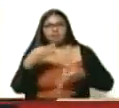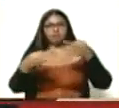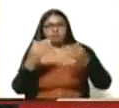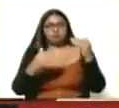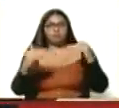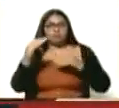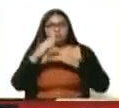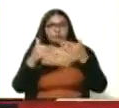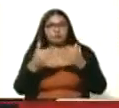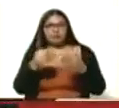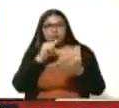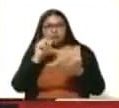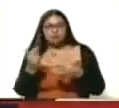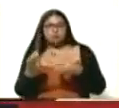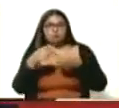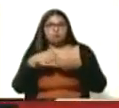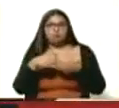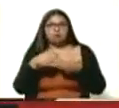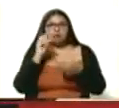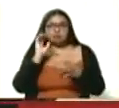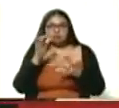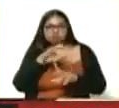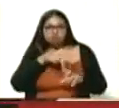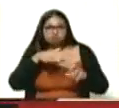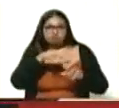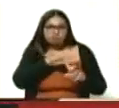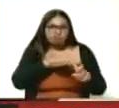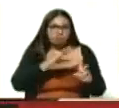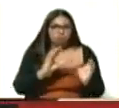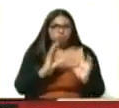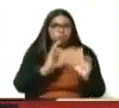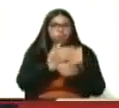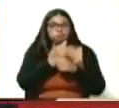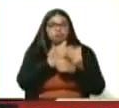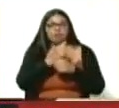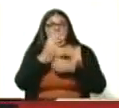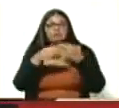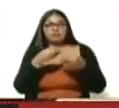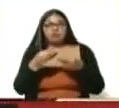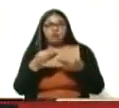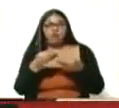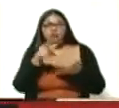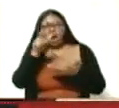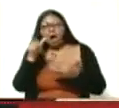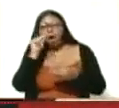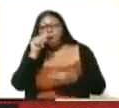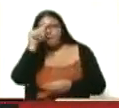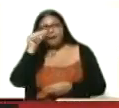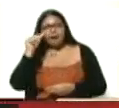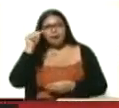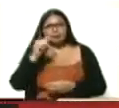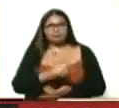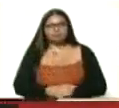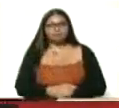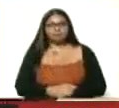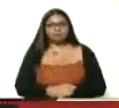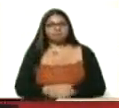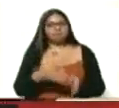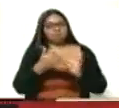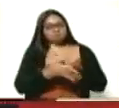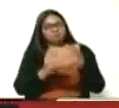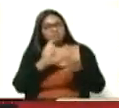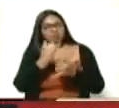Supremo, quienes formaron parte de esta trama delictiva contra nuestro diplomático Alex. ¿Qué ha sucedido en